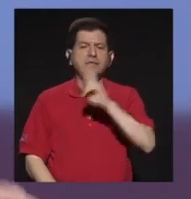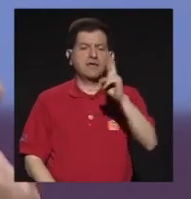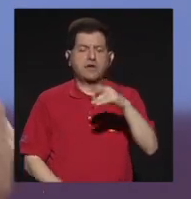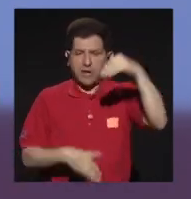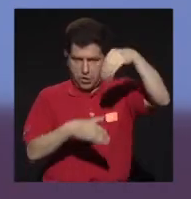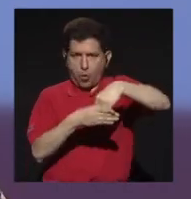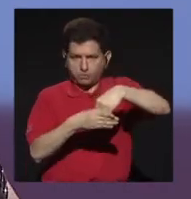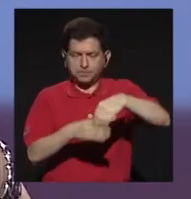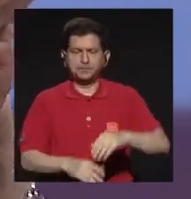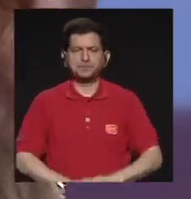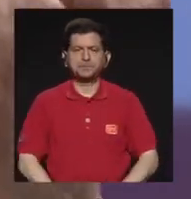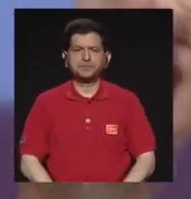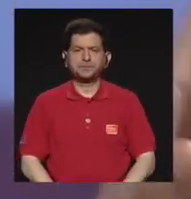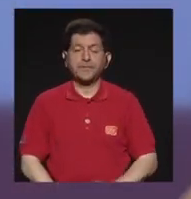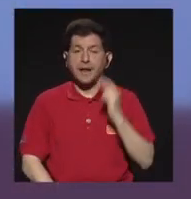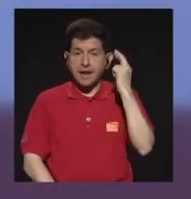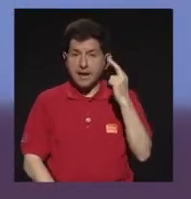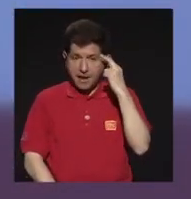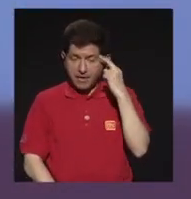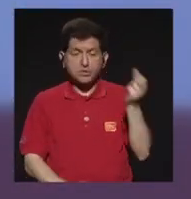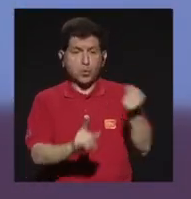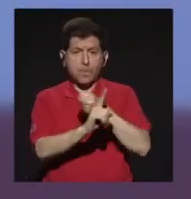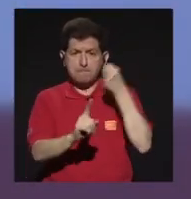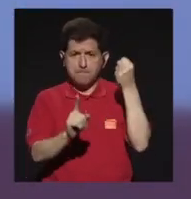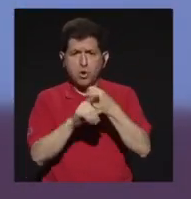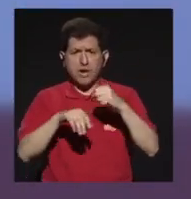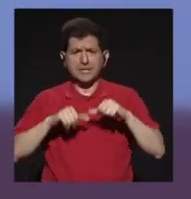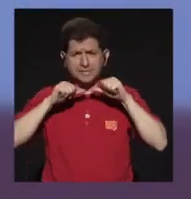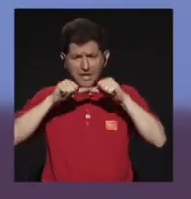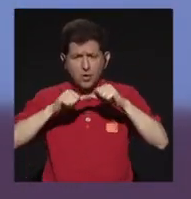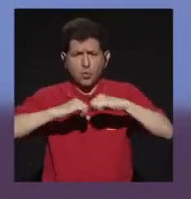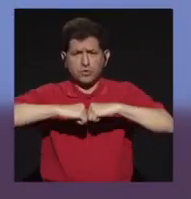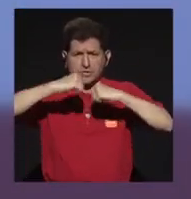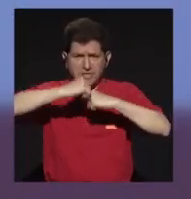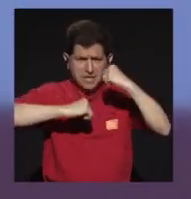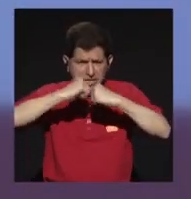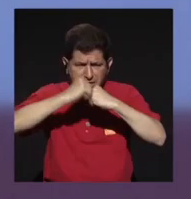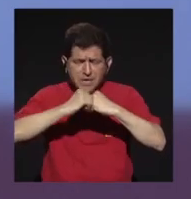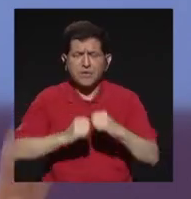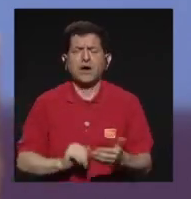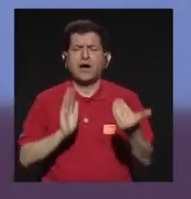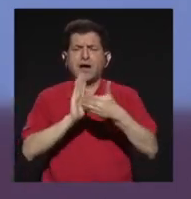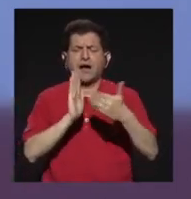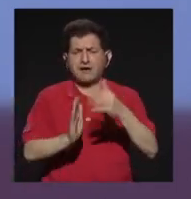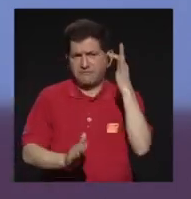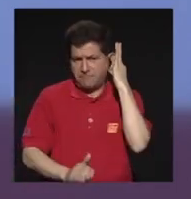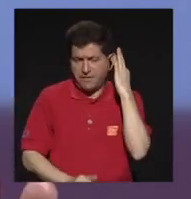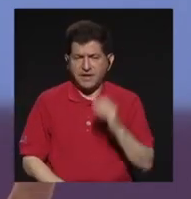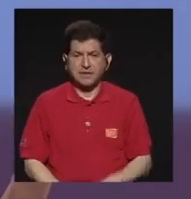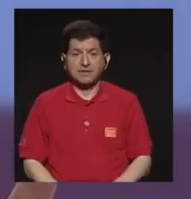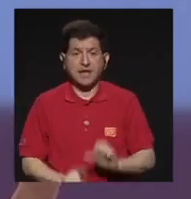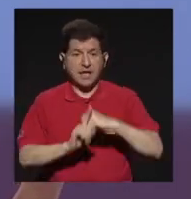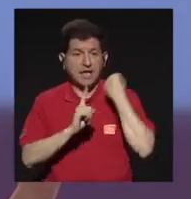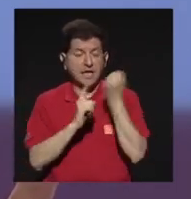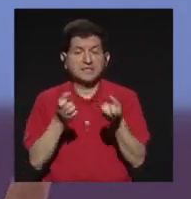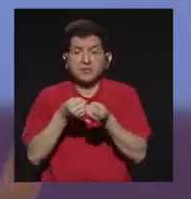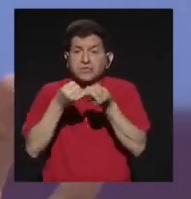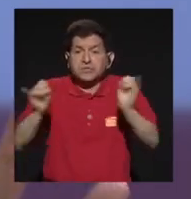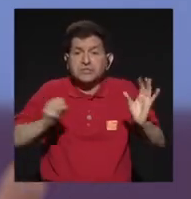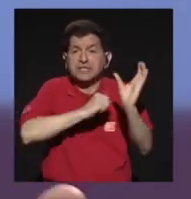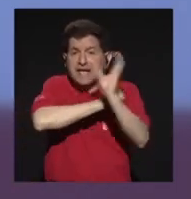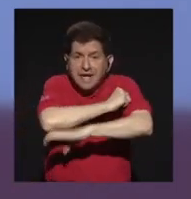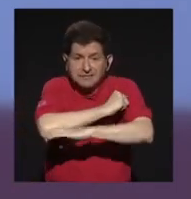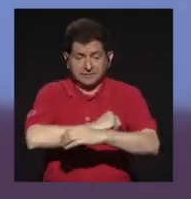entonces por eso son esas violencias sistémicas que acompañan a las mujeres en una impunidad muchas veces